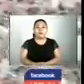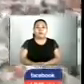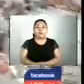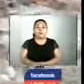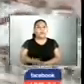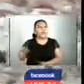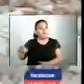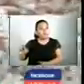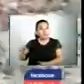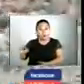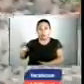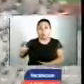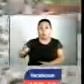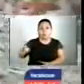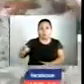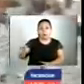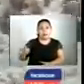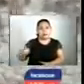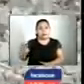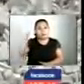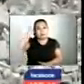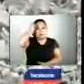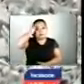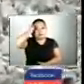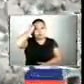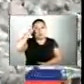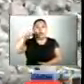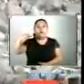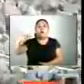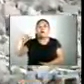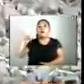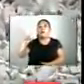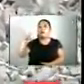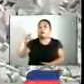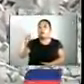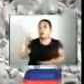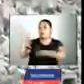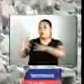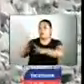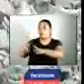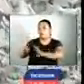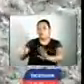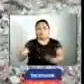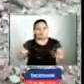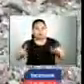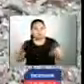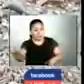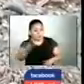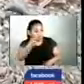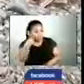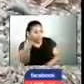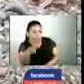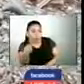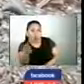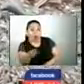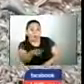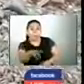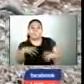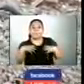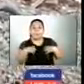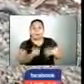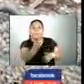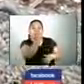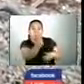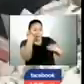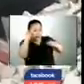Son perros que se han formado bajo el método de ARCON, que tiene como finalidad la búsqueda de personas atrapadas con vida bajo